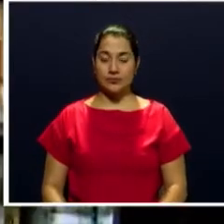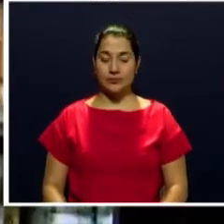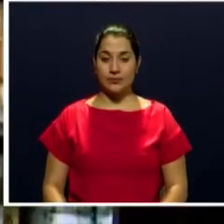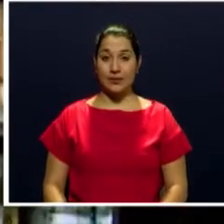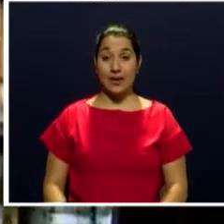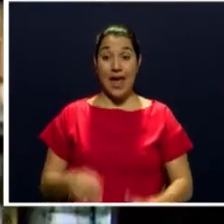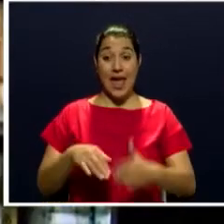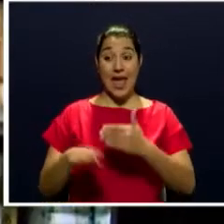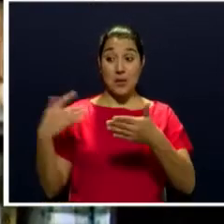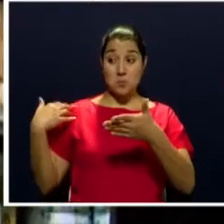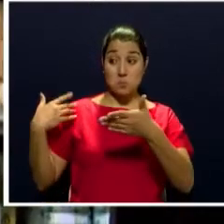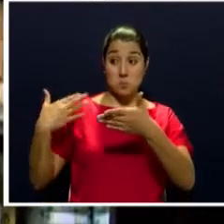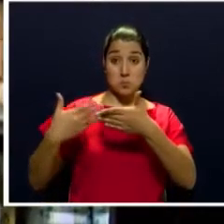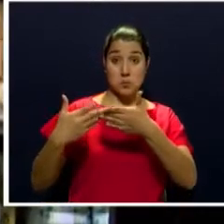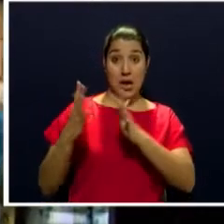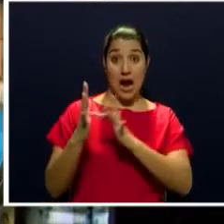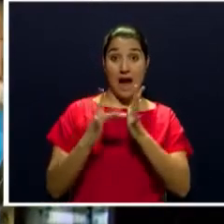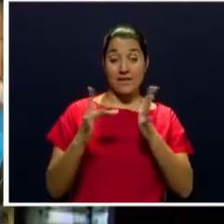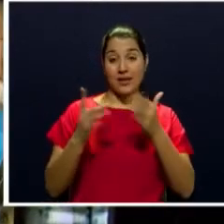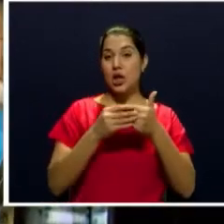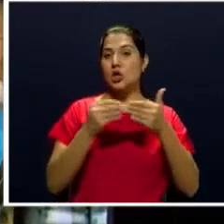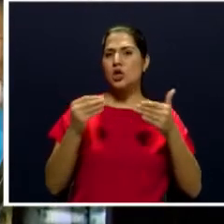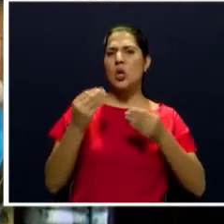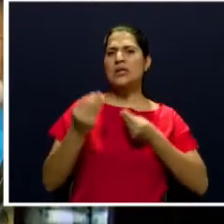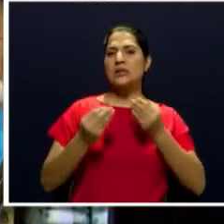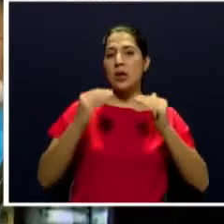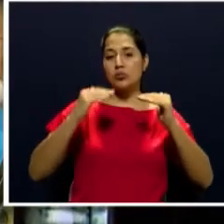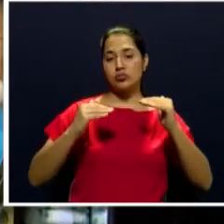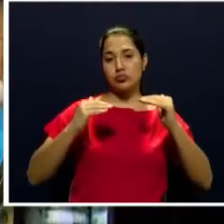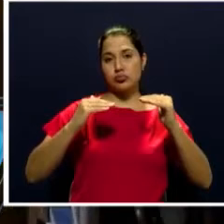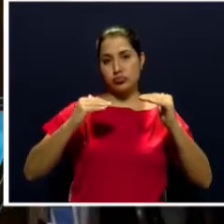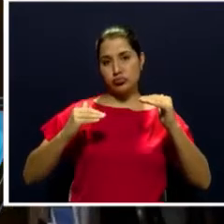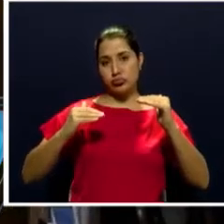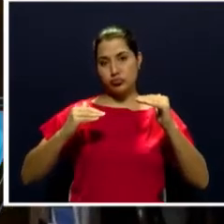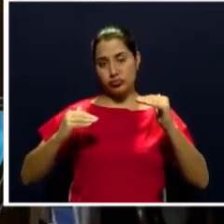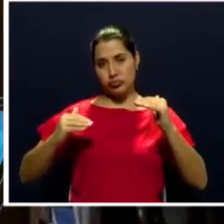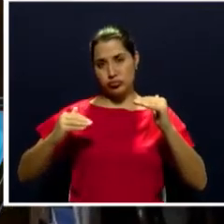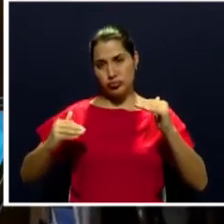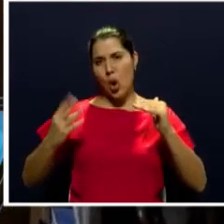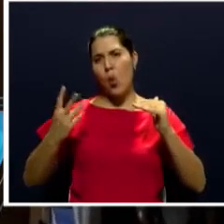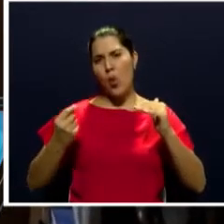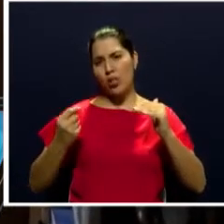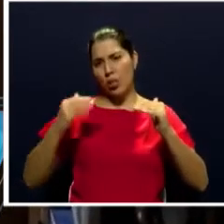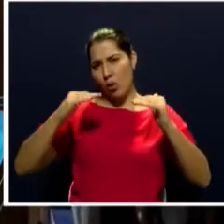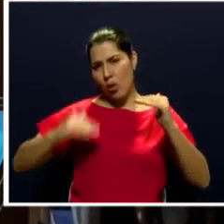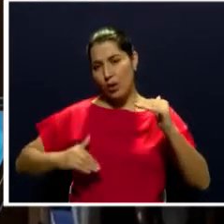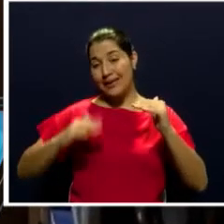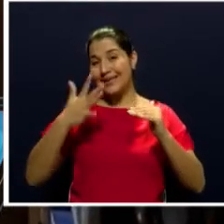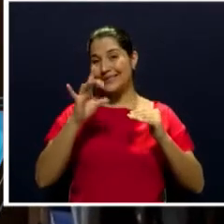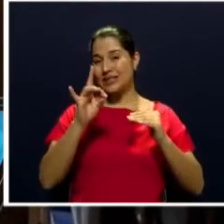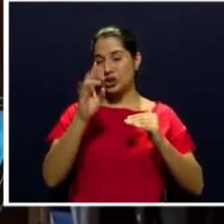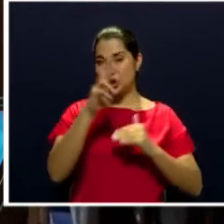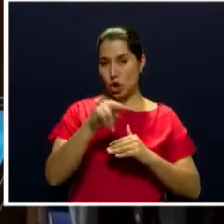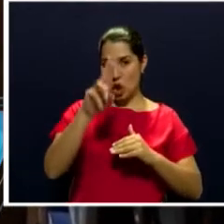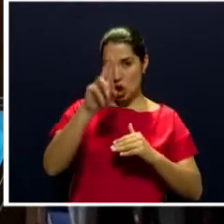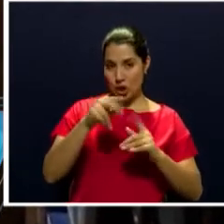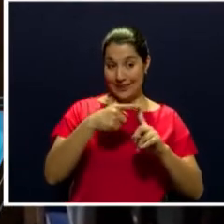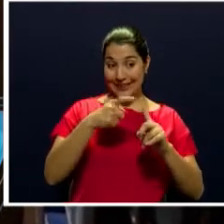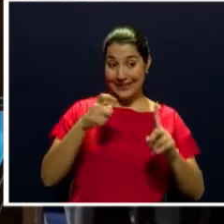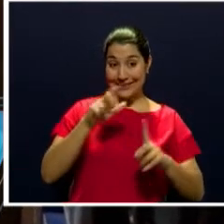Durante el mes de abril, el dólar ha tenido una tendencia hacia la baja. Su disminución ha sido de 18 colones del 31 de marzo a la